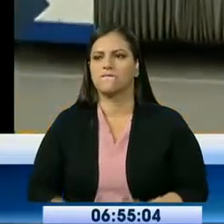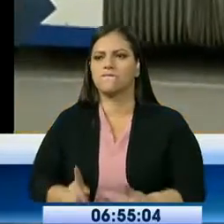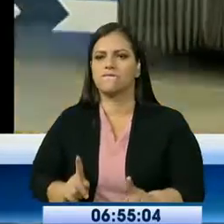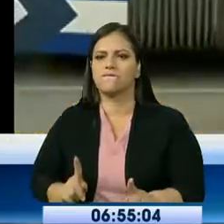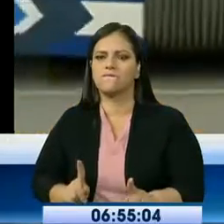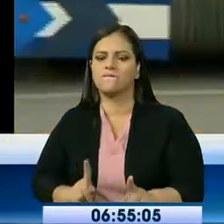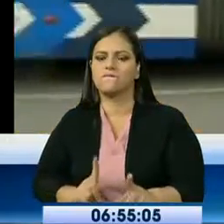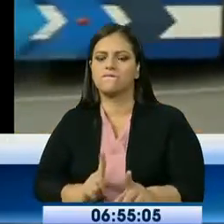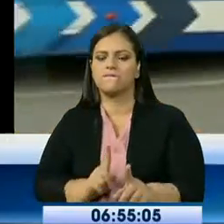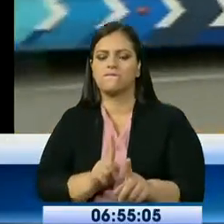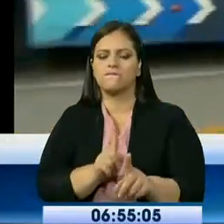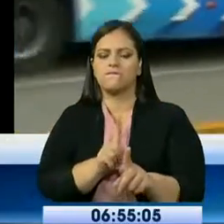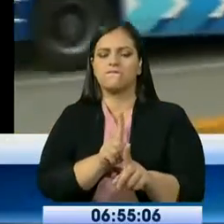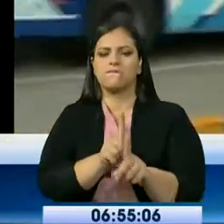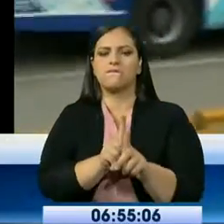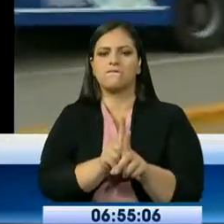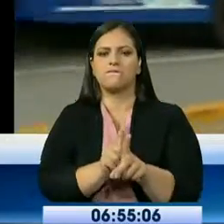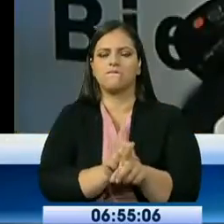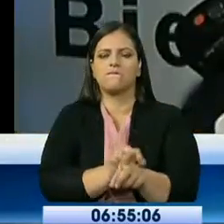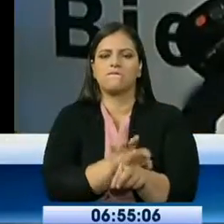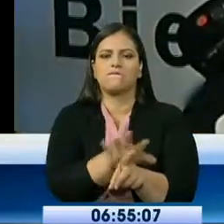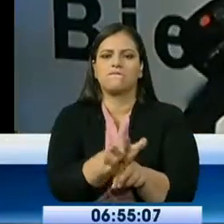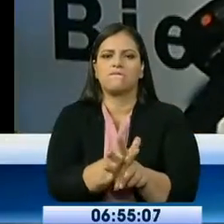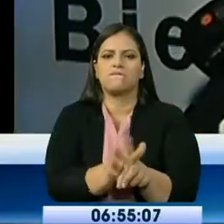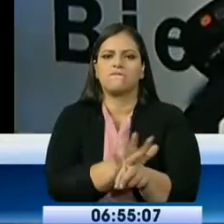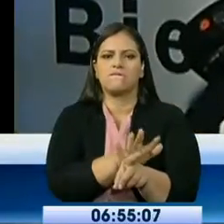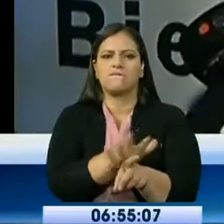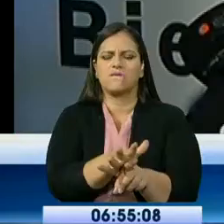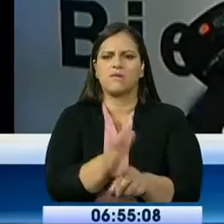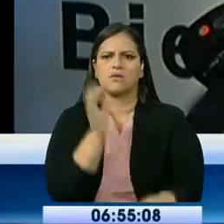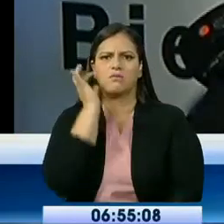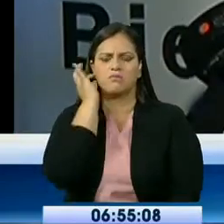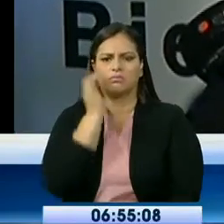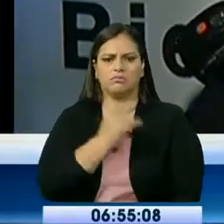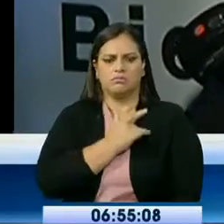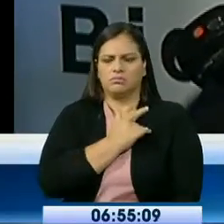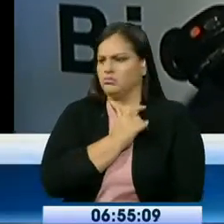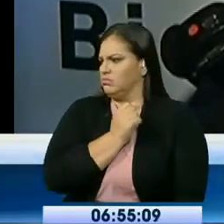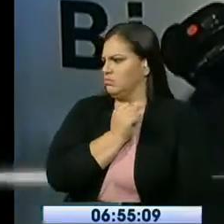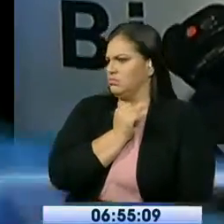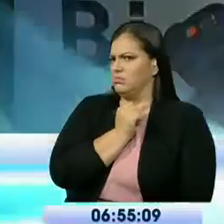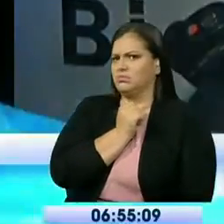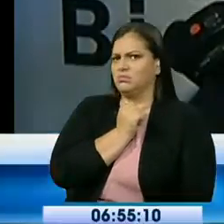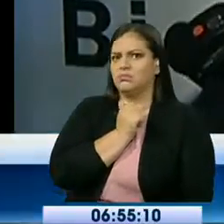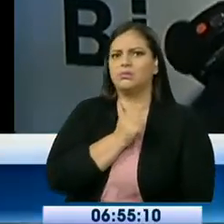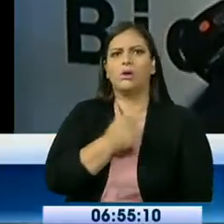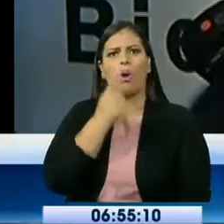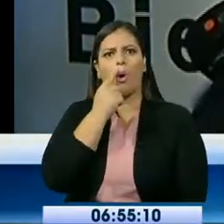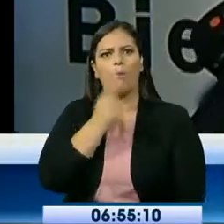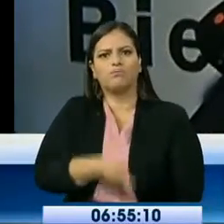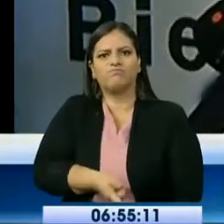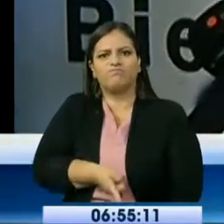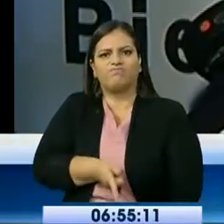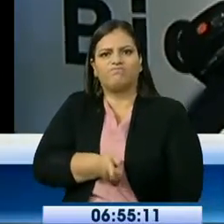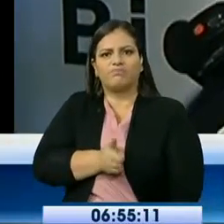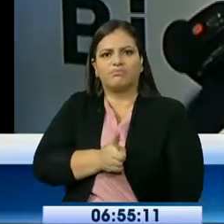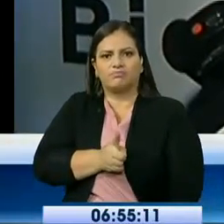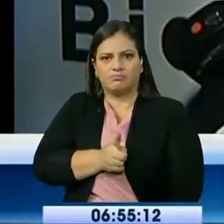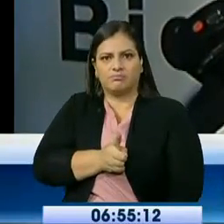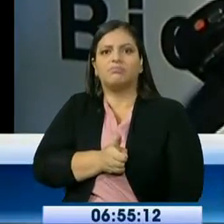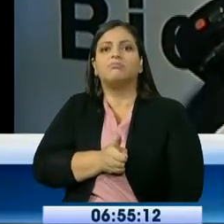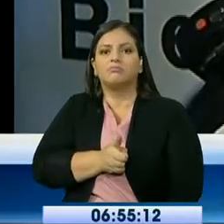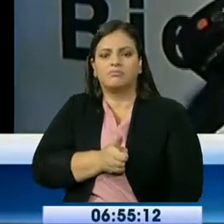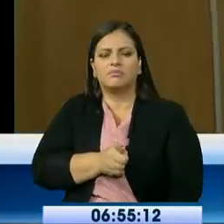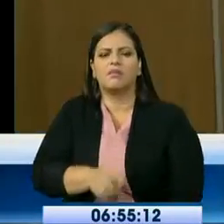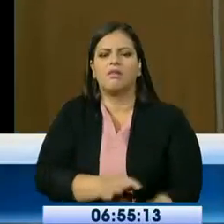poniéndole su miembro viril, dice, en sus nalgas, en sus glúteos. Al percatarse de ese suceso,